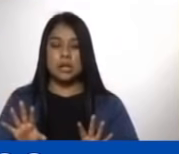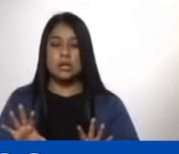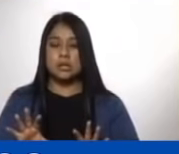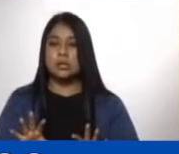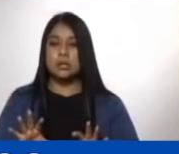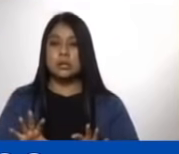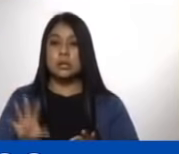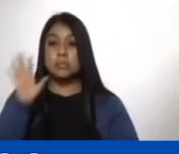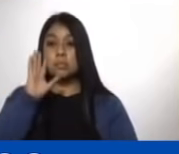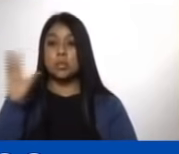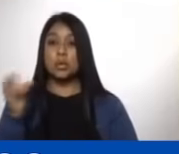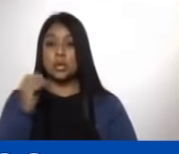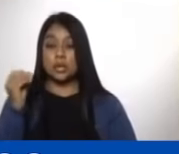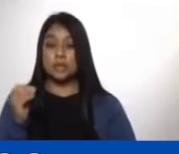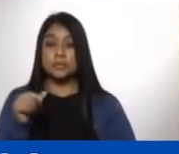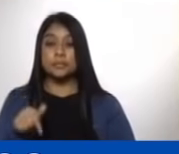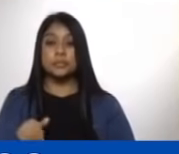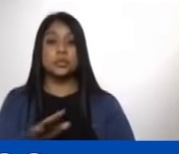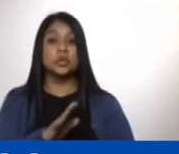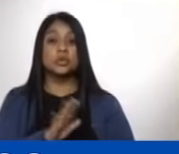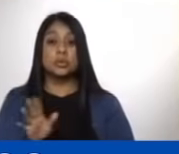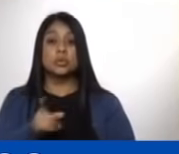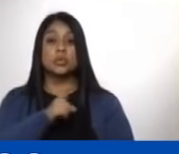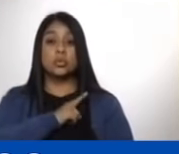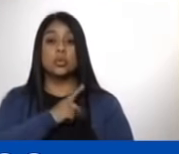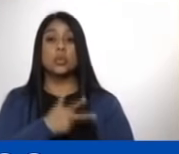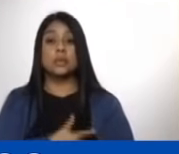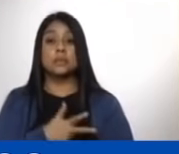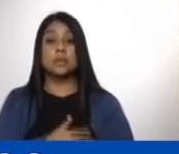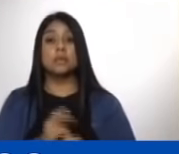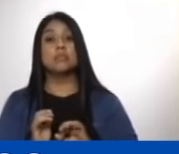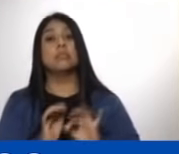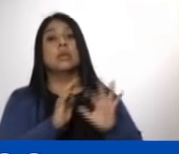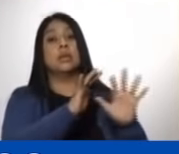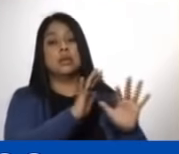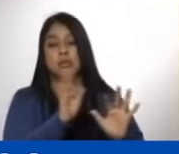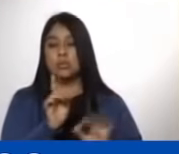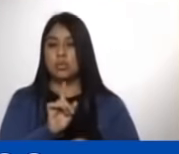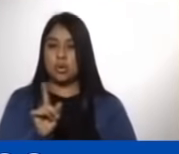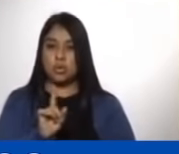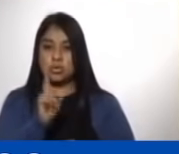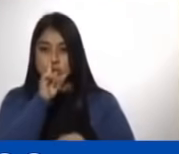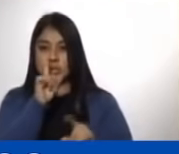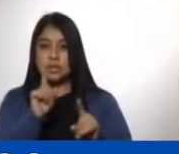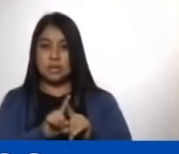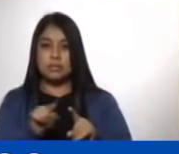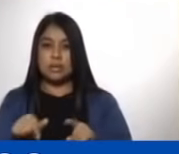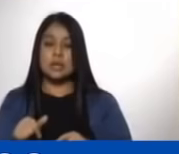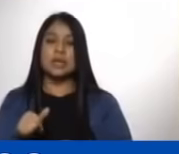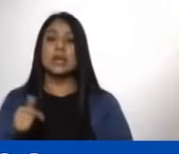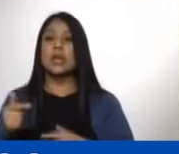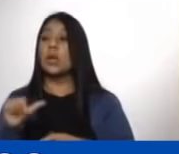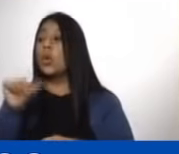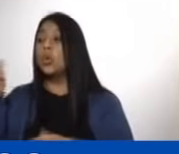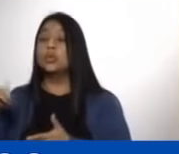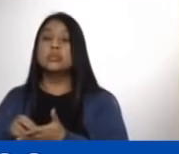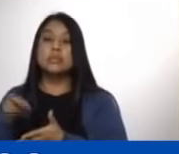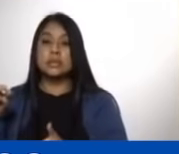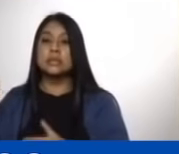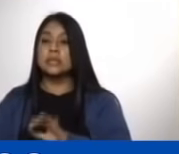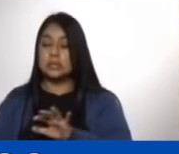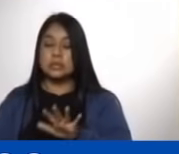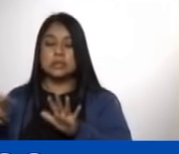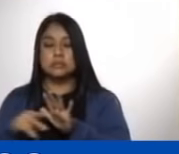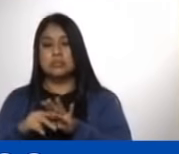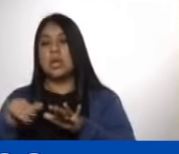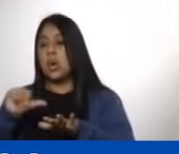que no solamente son los guatemaltecos los que quieren migrar, sino también los de los hermanos países que atraviesan nuestro territorio